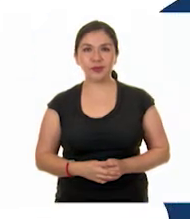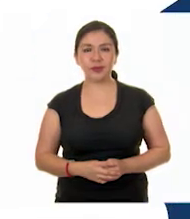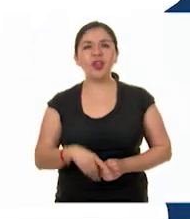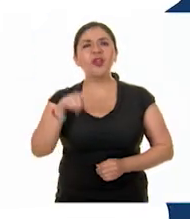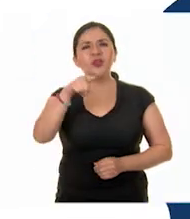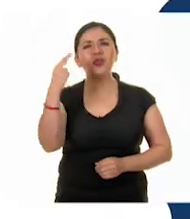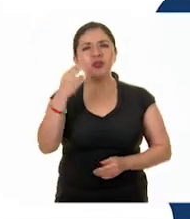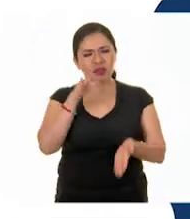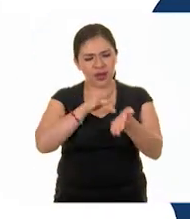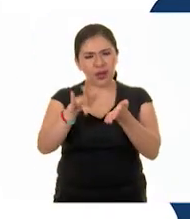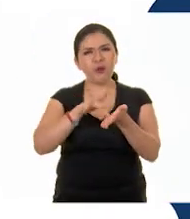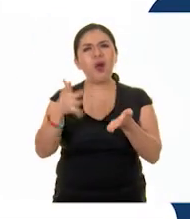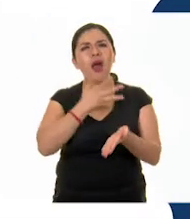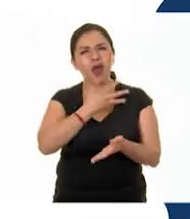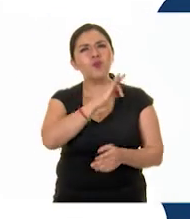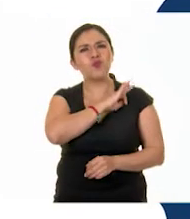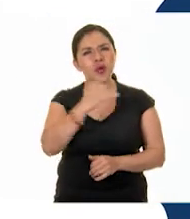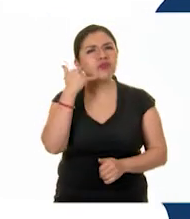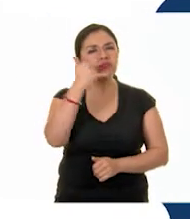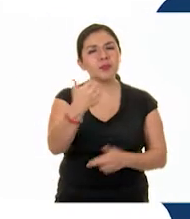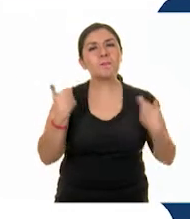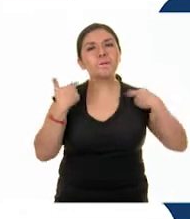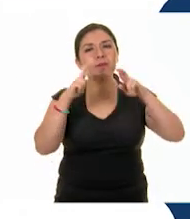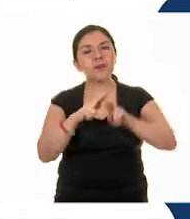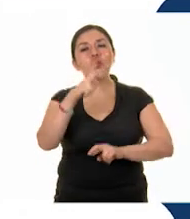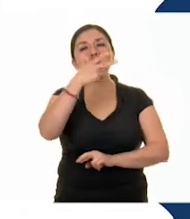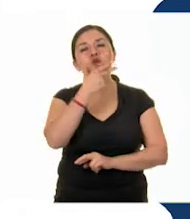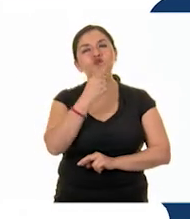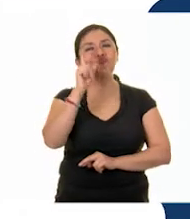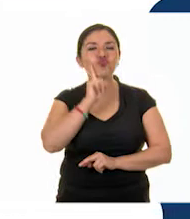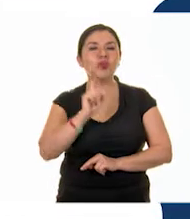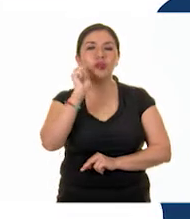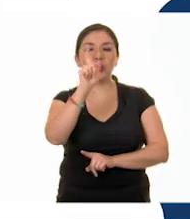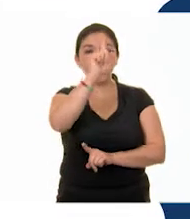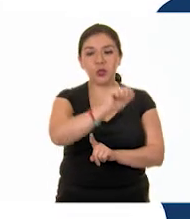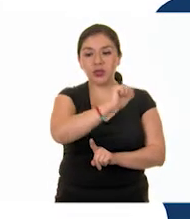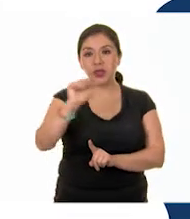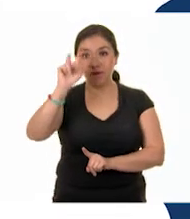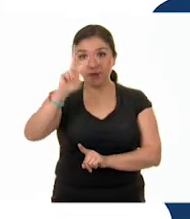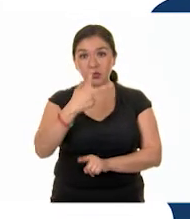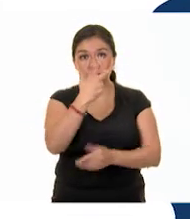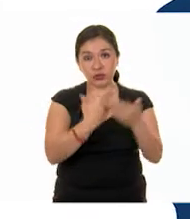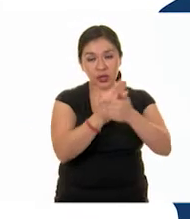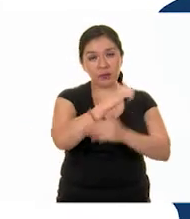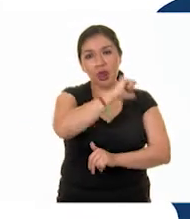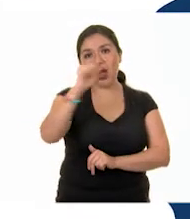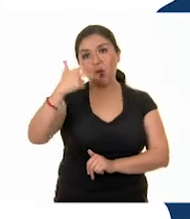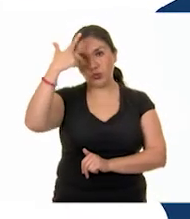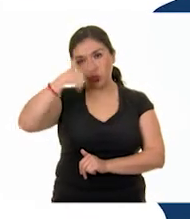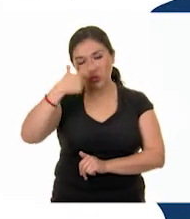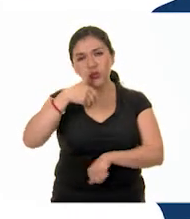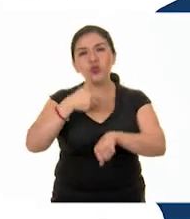Para apoyo pedagógico, hay maestras y maestros de lunes a viernes de 8 a 20 horas en el teléfono